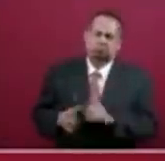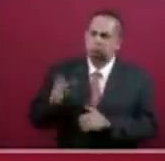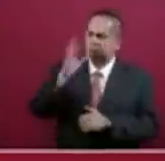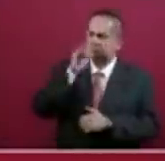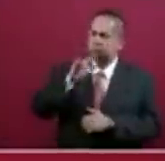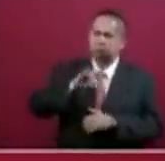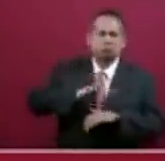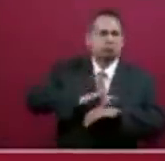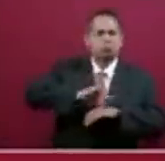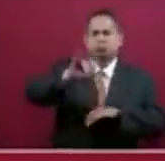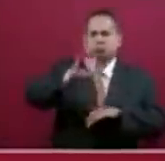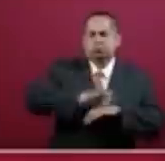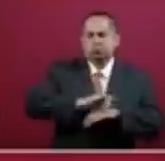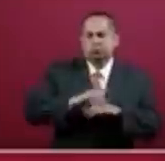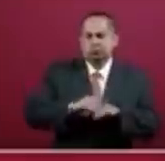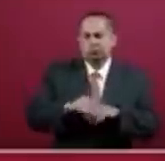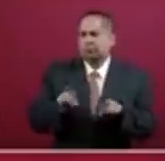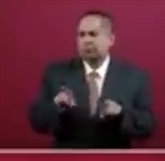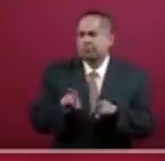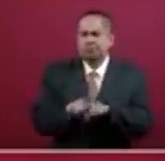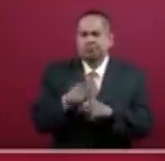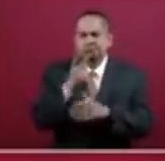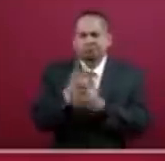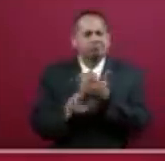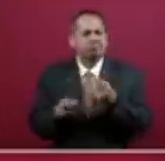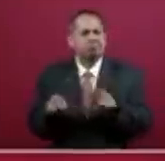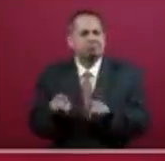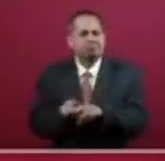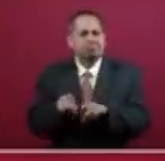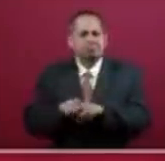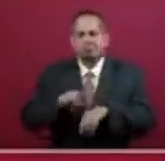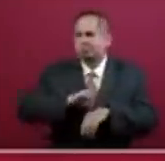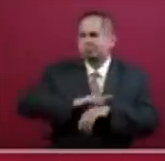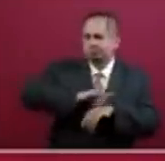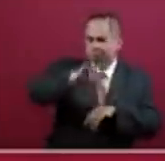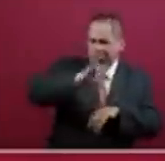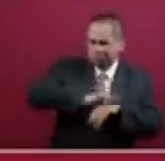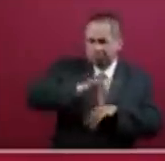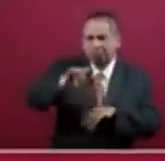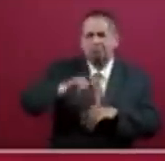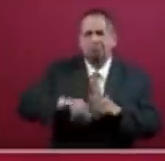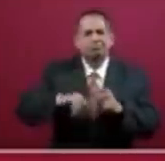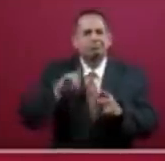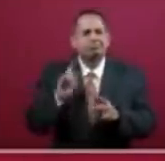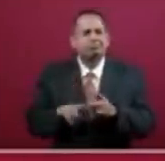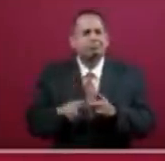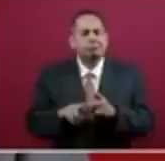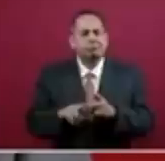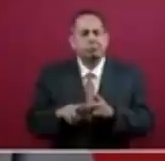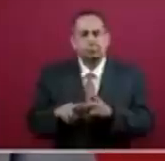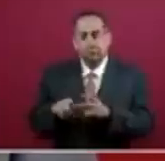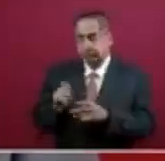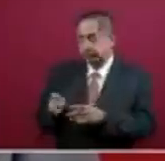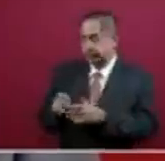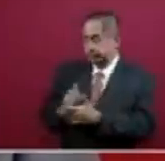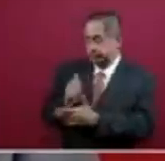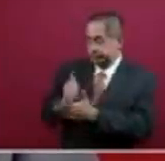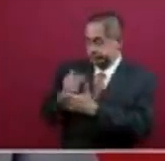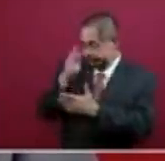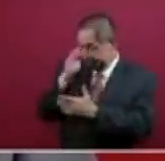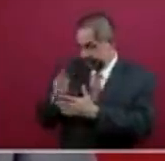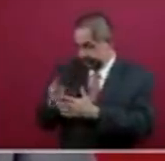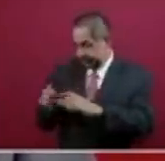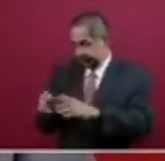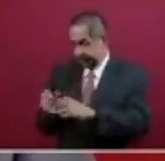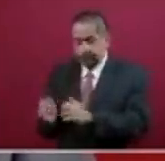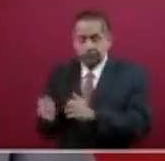volar al mismo tiempo aviones del aeropuerto de la